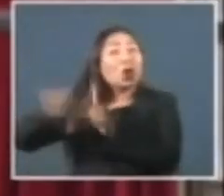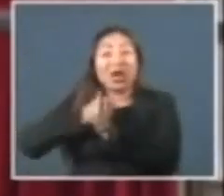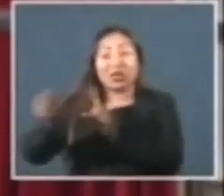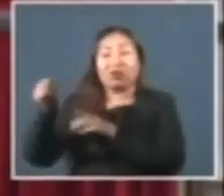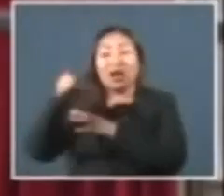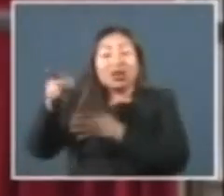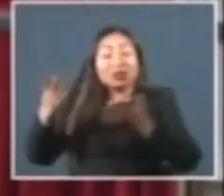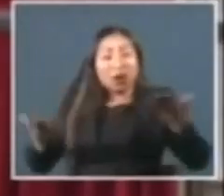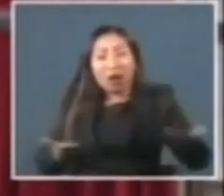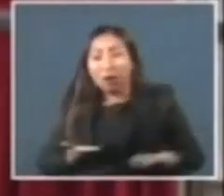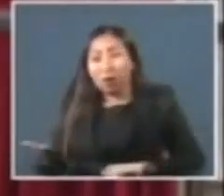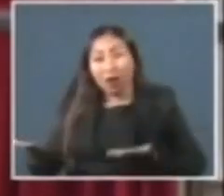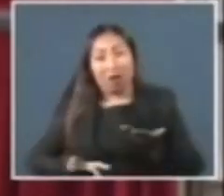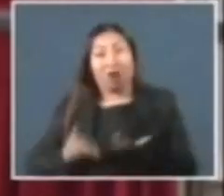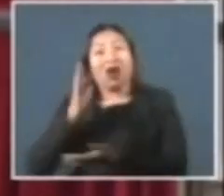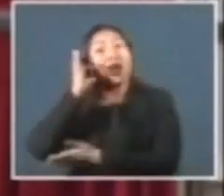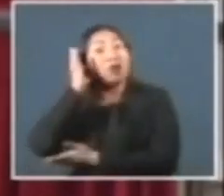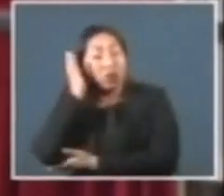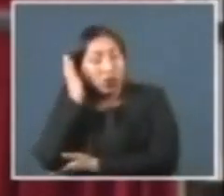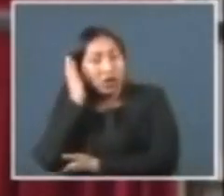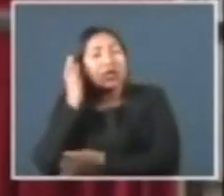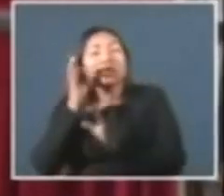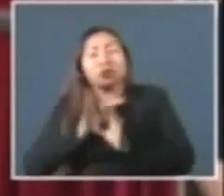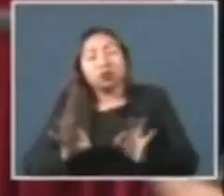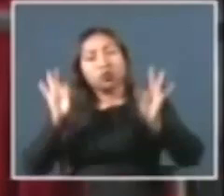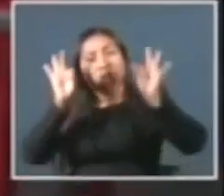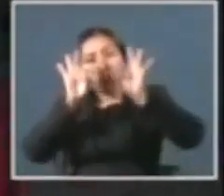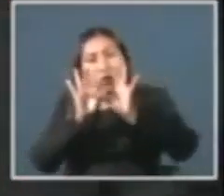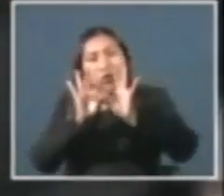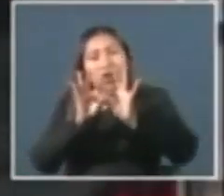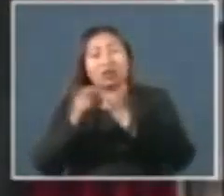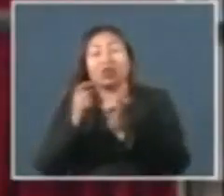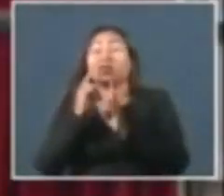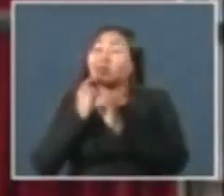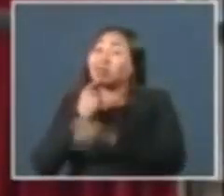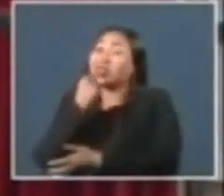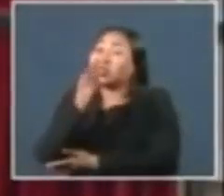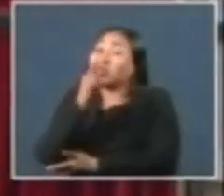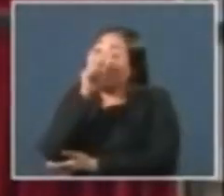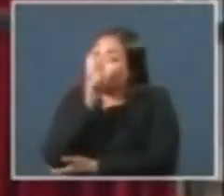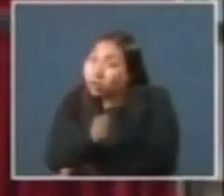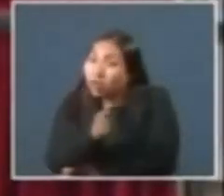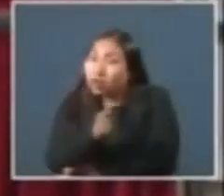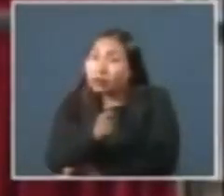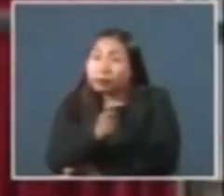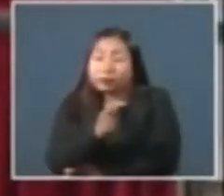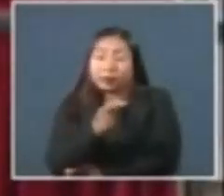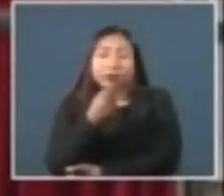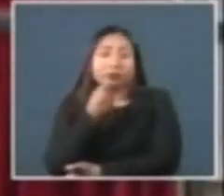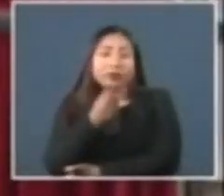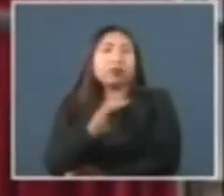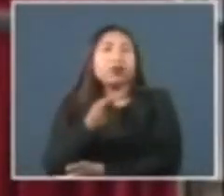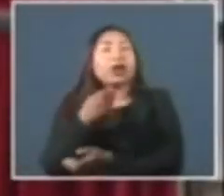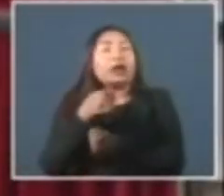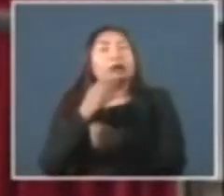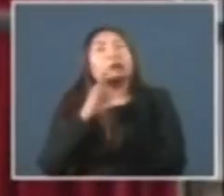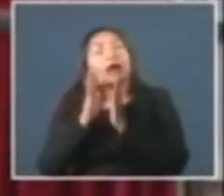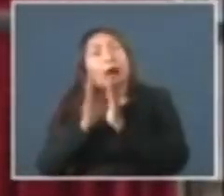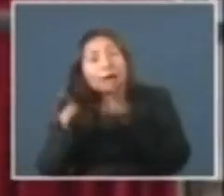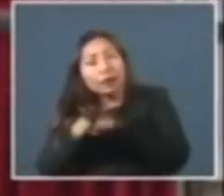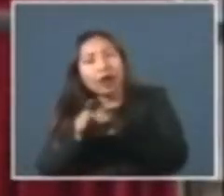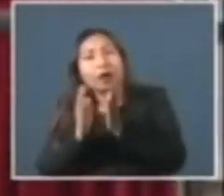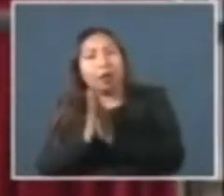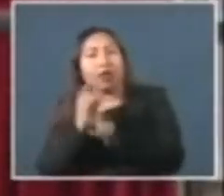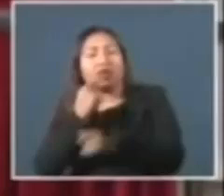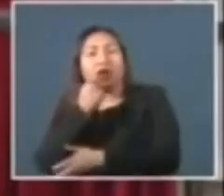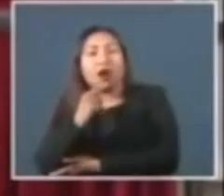Es importante señalarle a usted que incluso usted despidió a una persona que tenía fuero